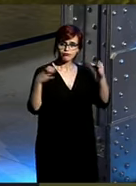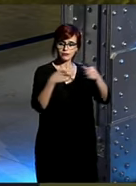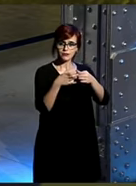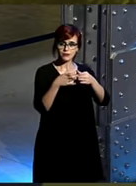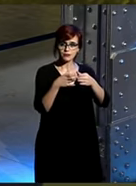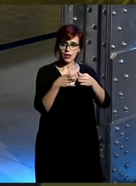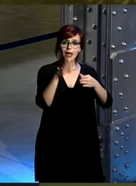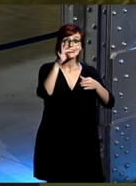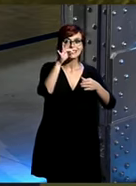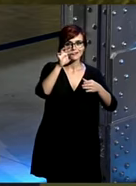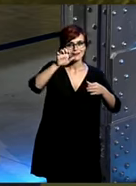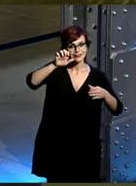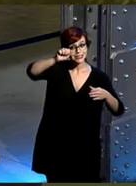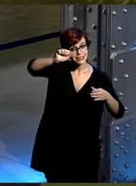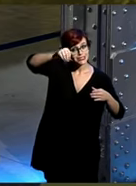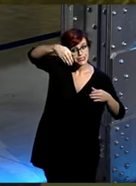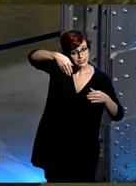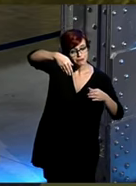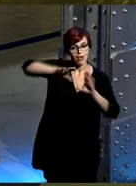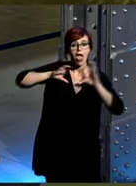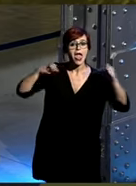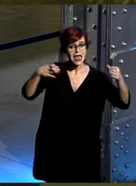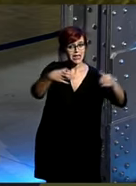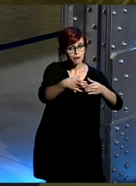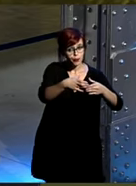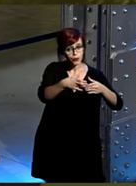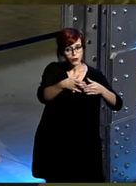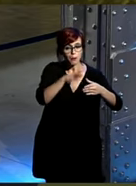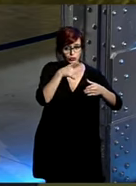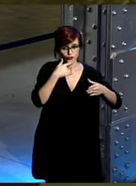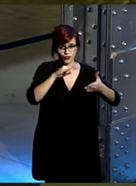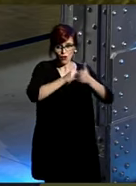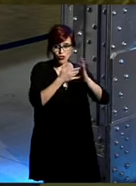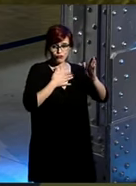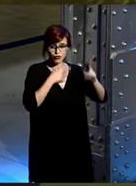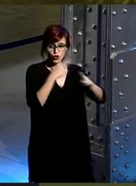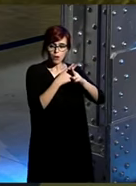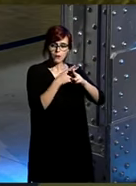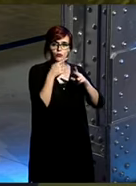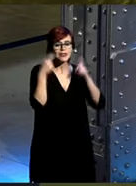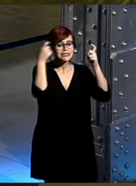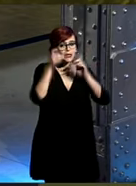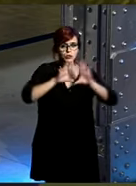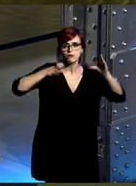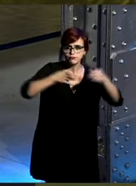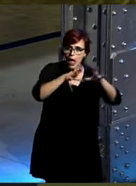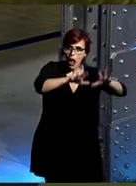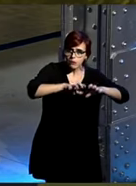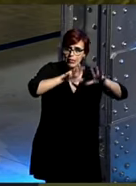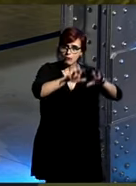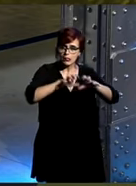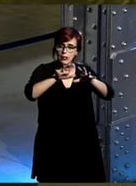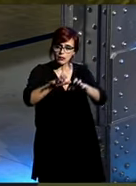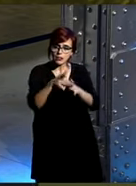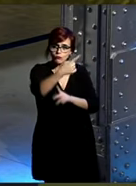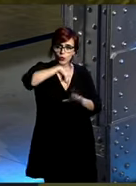Labs por eso, porque para nosotros el equipo es un elemento fundamental. O sea, todo lo hacemos en equipo y el aprendizaje es en equipo. Y lo hacemos